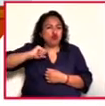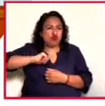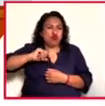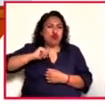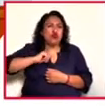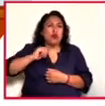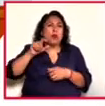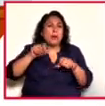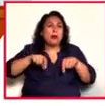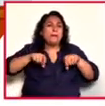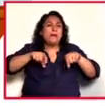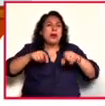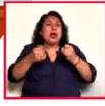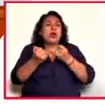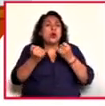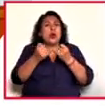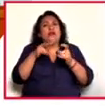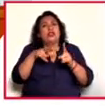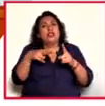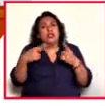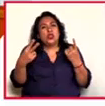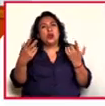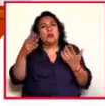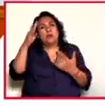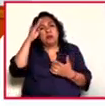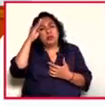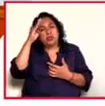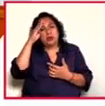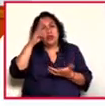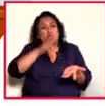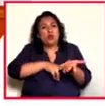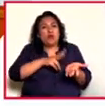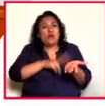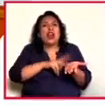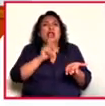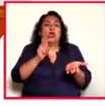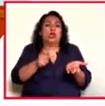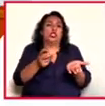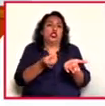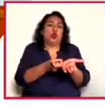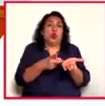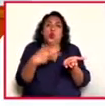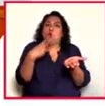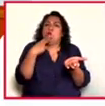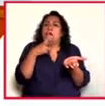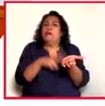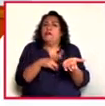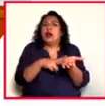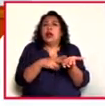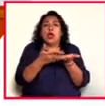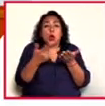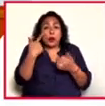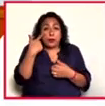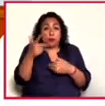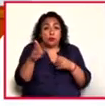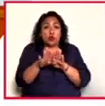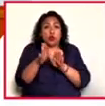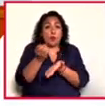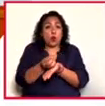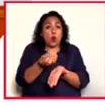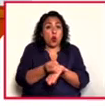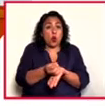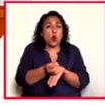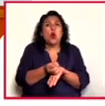patrones, los paradigmas, la creencia de que lo valioso es lo dorado. Y ahora vamos a reconocer que el oro es un